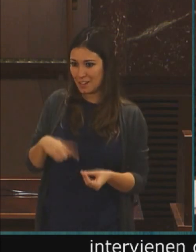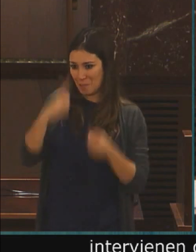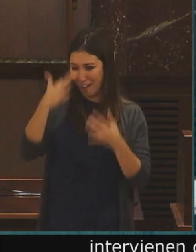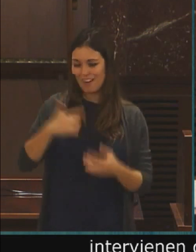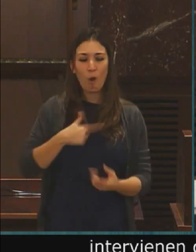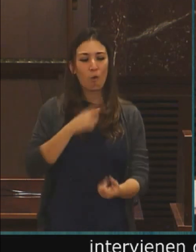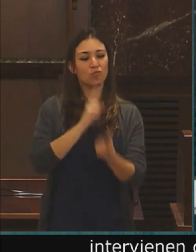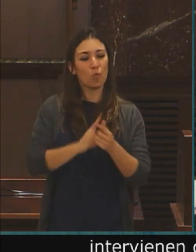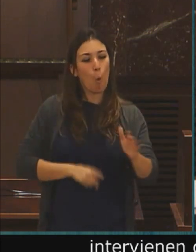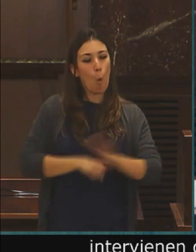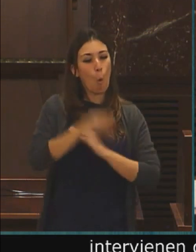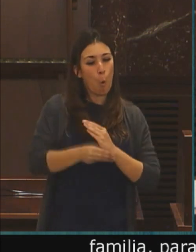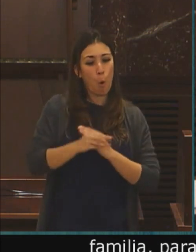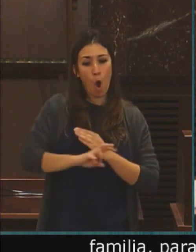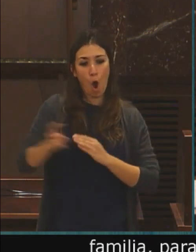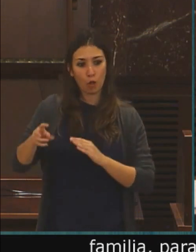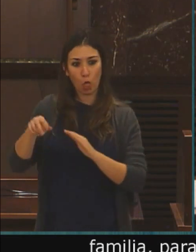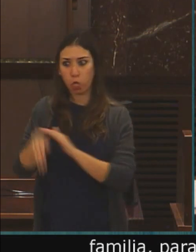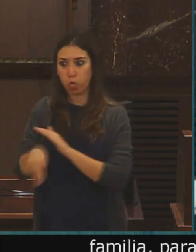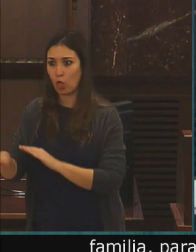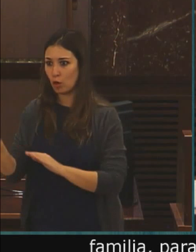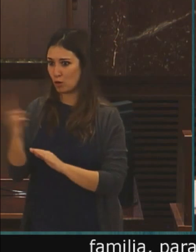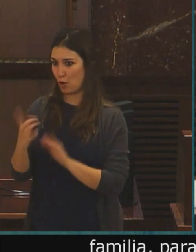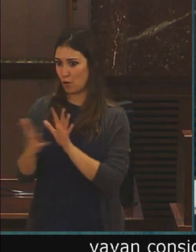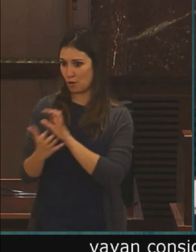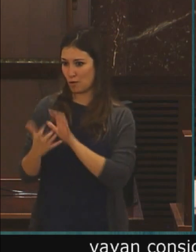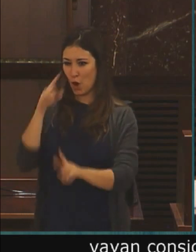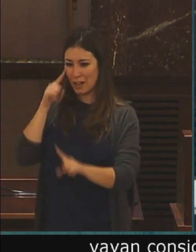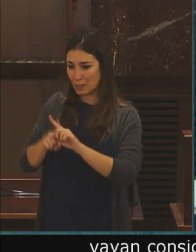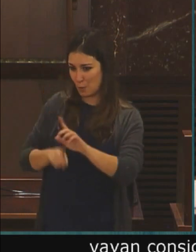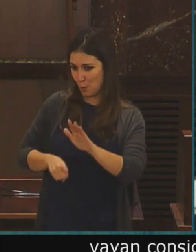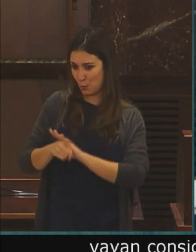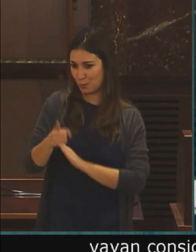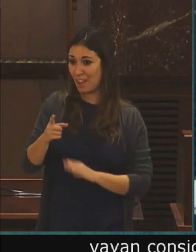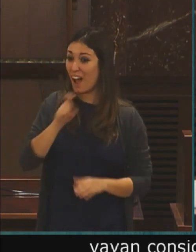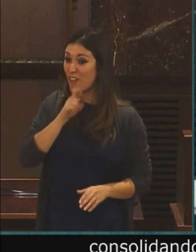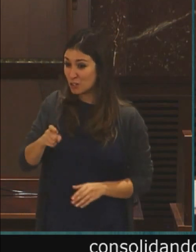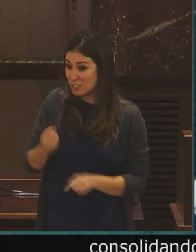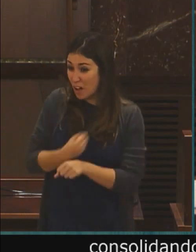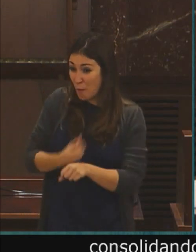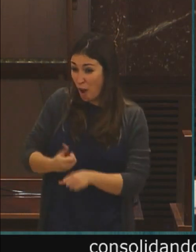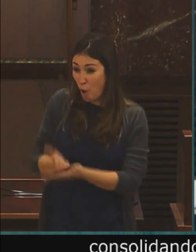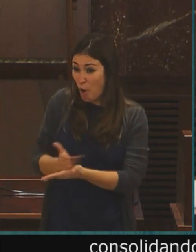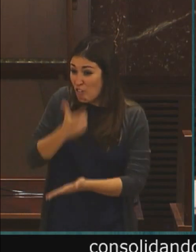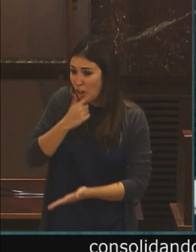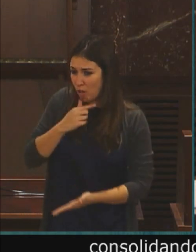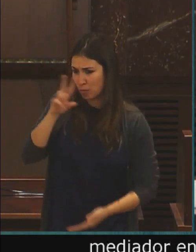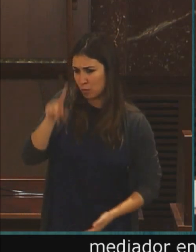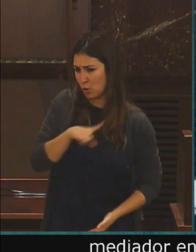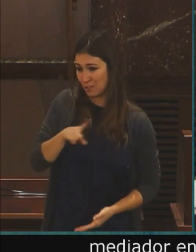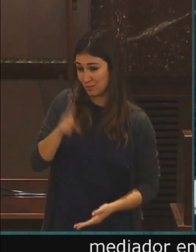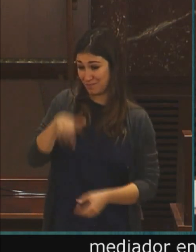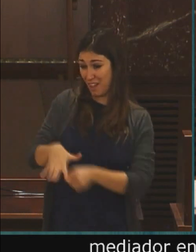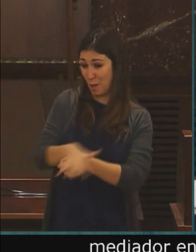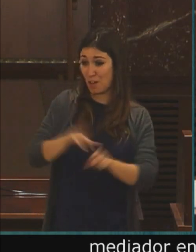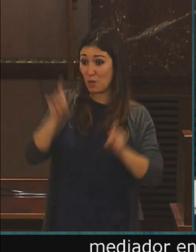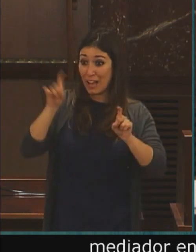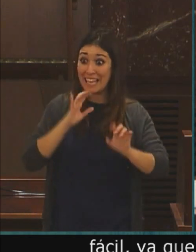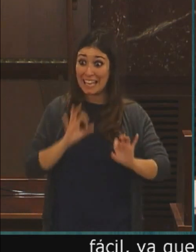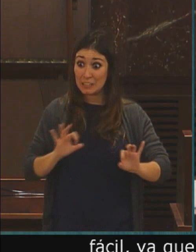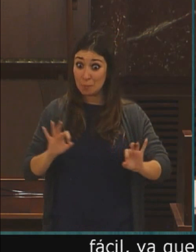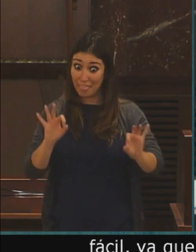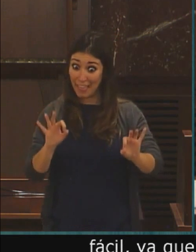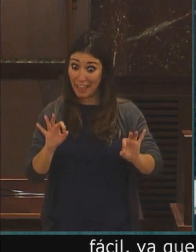que se vayan consiguiendo se vayan consolidando. No siempre la tarea del mediador en este tipo de centros es fácil, ya que en el mundo de la educación especial, como su